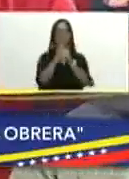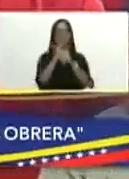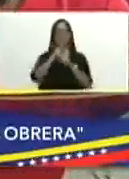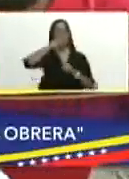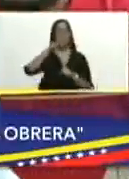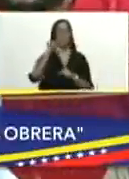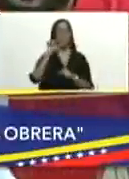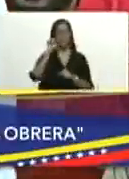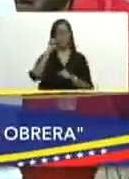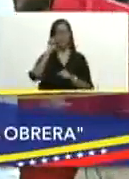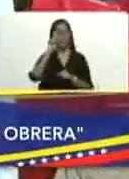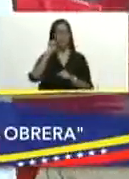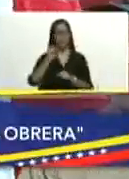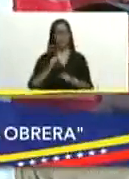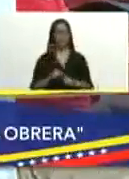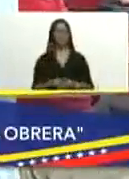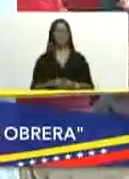Martínez